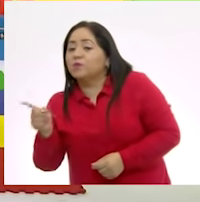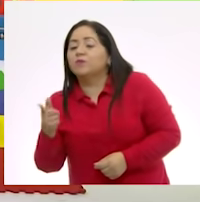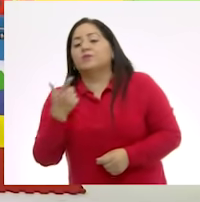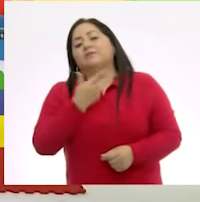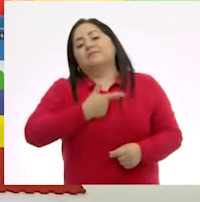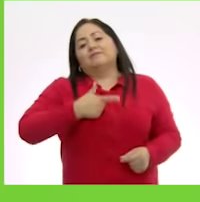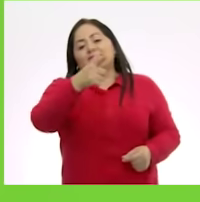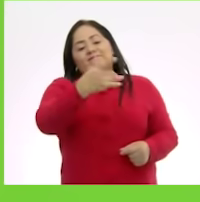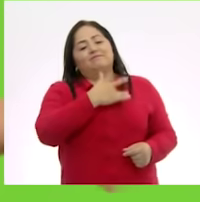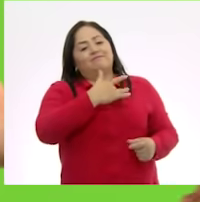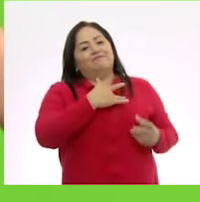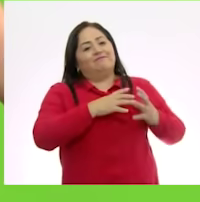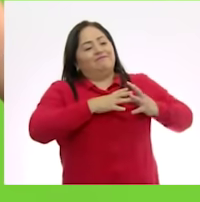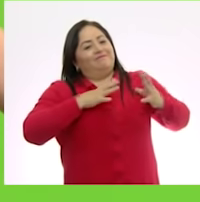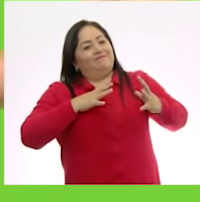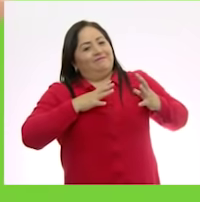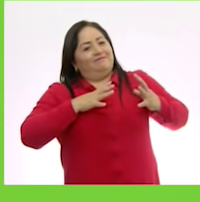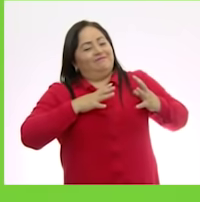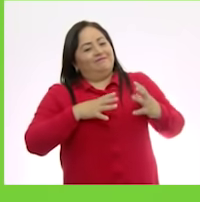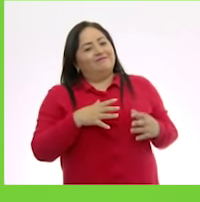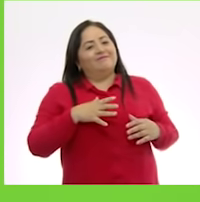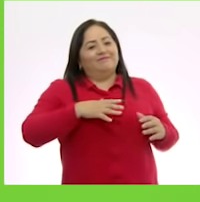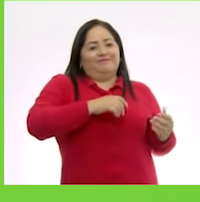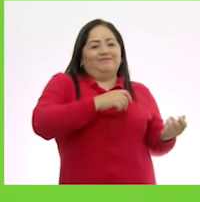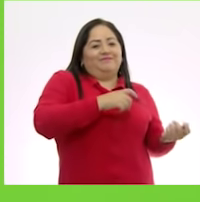gusta tu corazón.